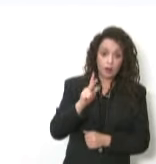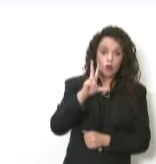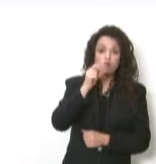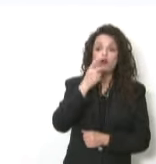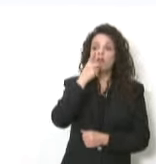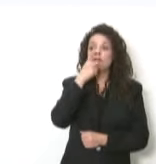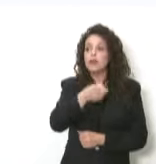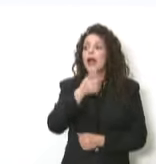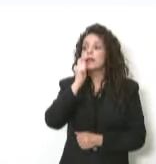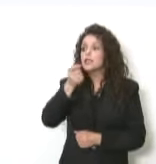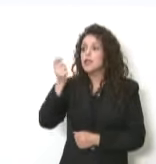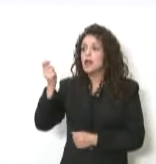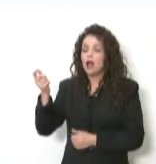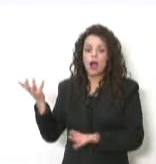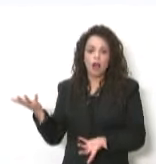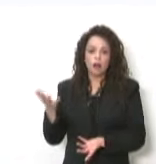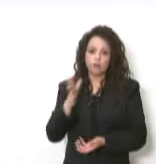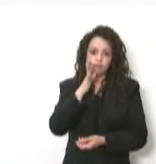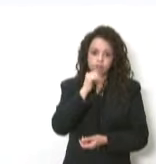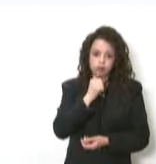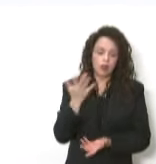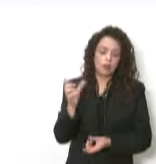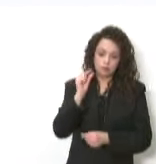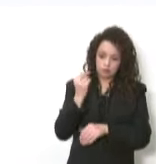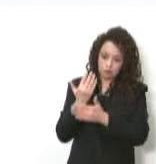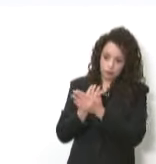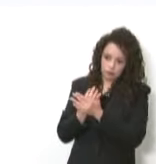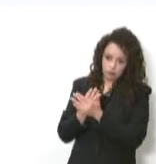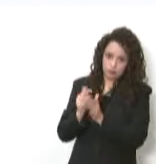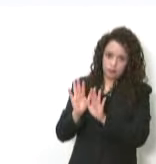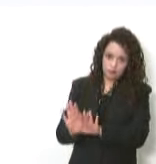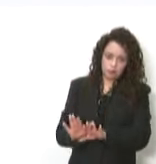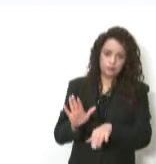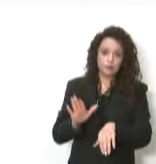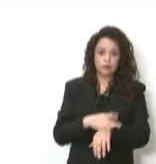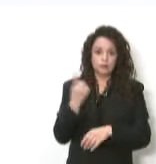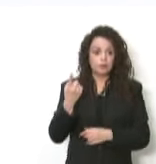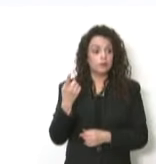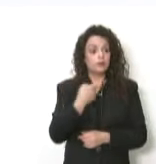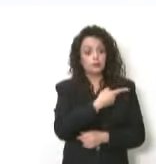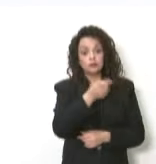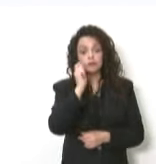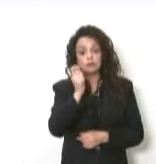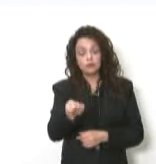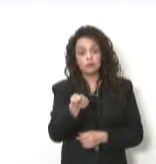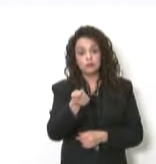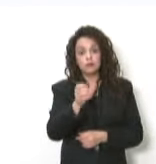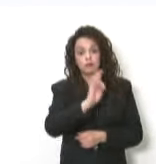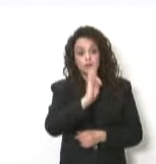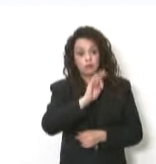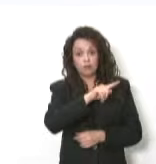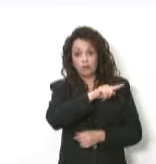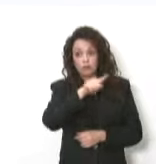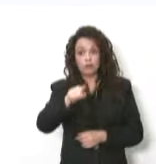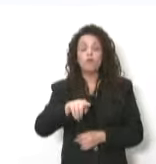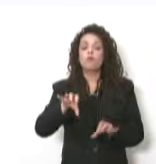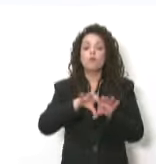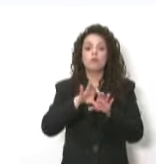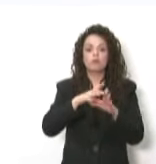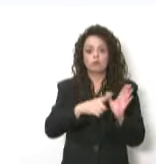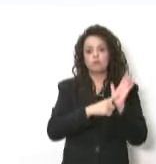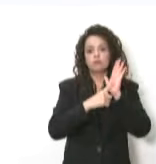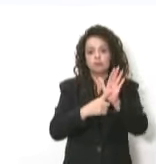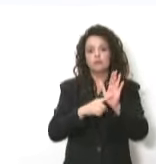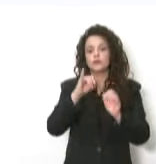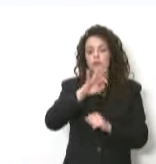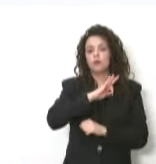quiénes son los de la muestra, porque si no, los que no están, pues no tendrían un incentivo para seguir subiendo su